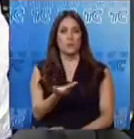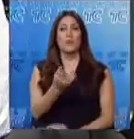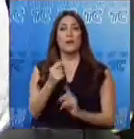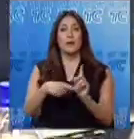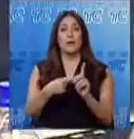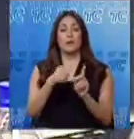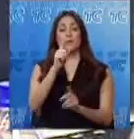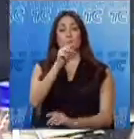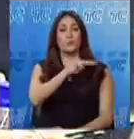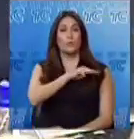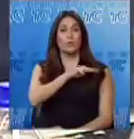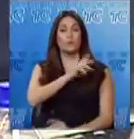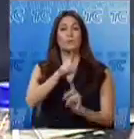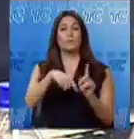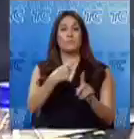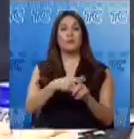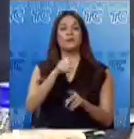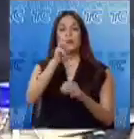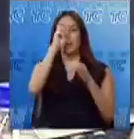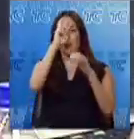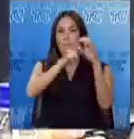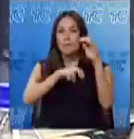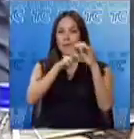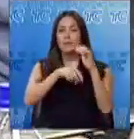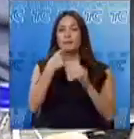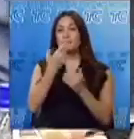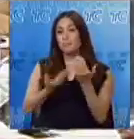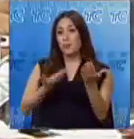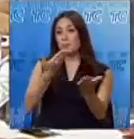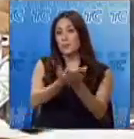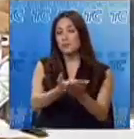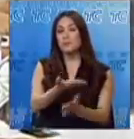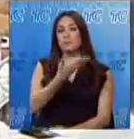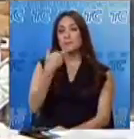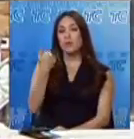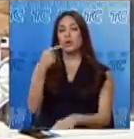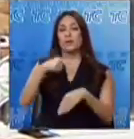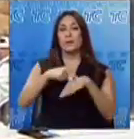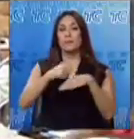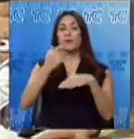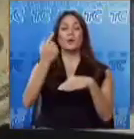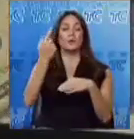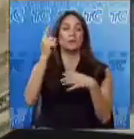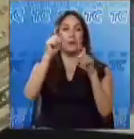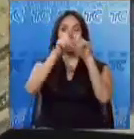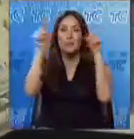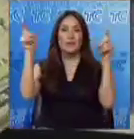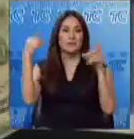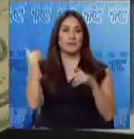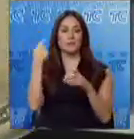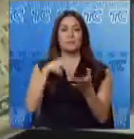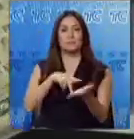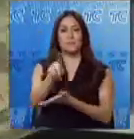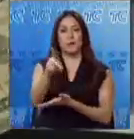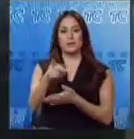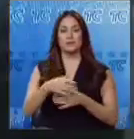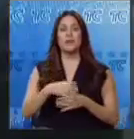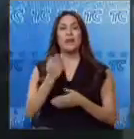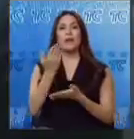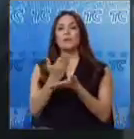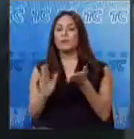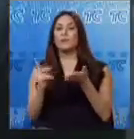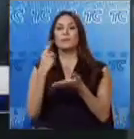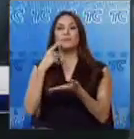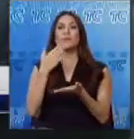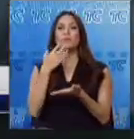Gobiernos Autónomos el ministro de Minas, Javier Córdoba. Su propuesta consiste en ampliar el plazo que las empresas mineras tienen para el pago de regalías. Ampliar